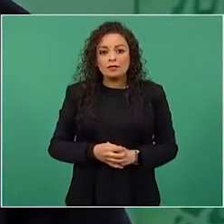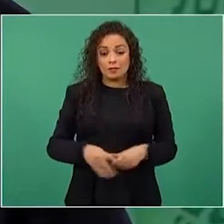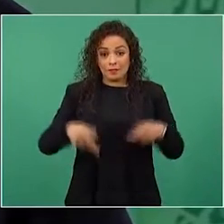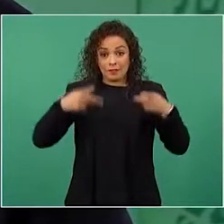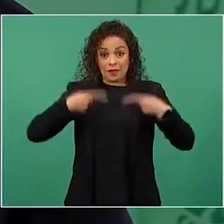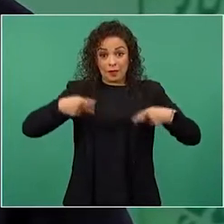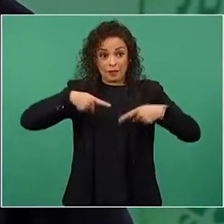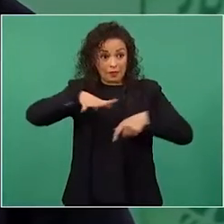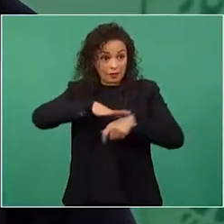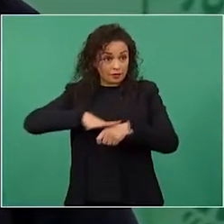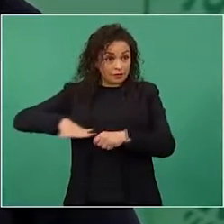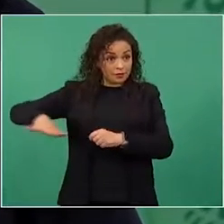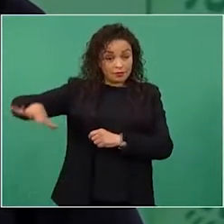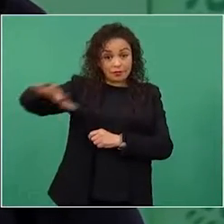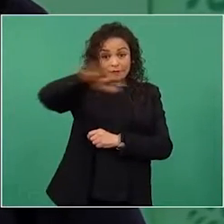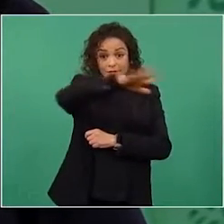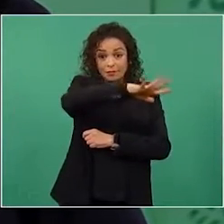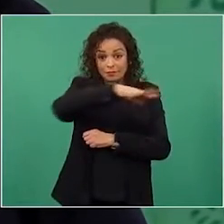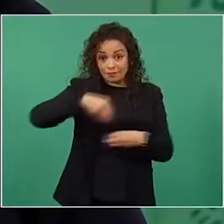el que mande,